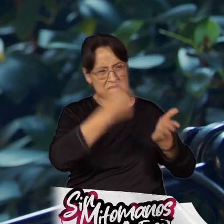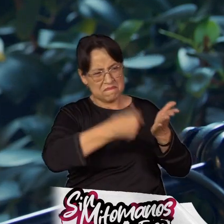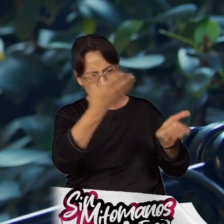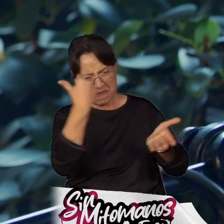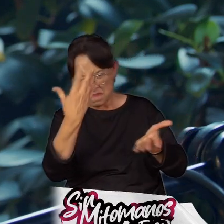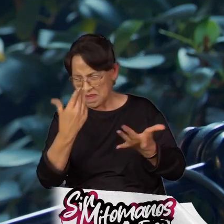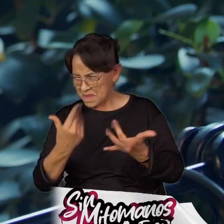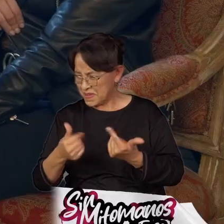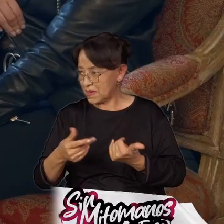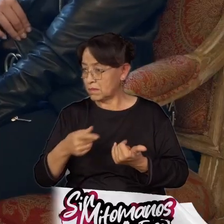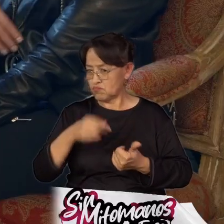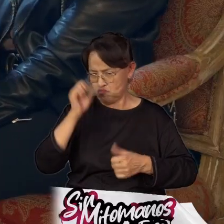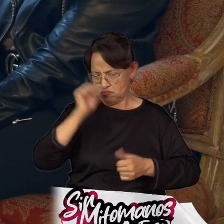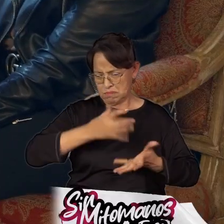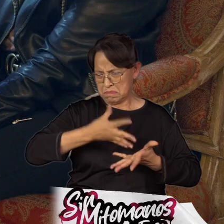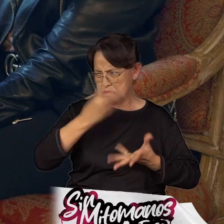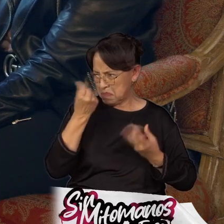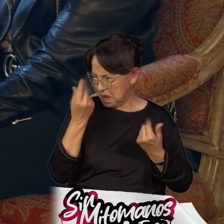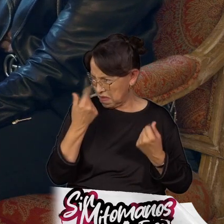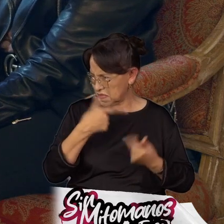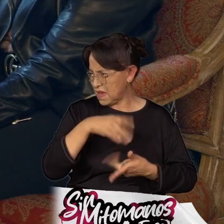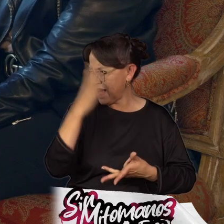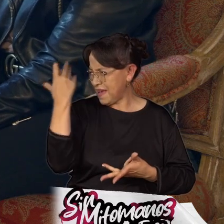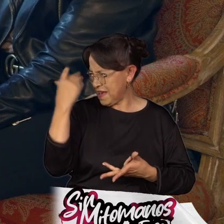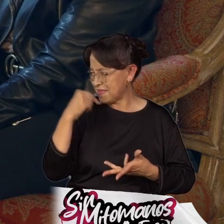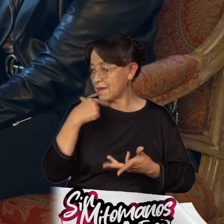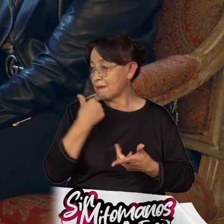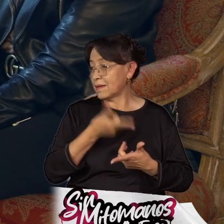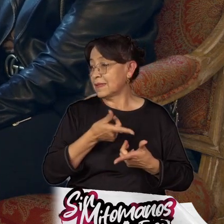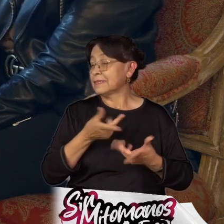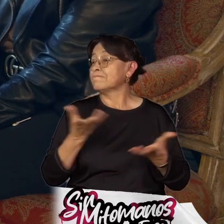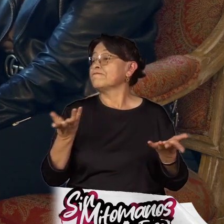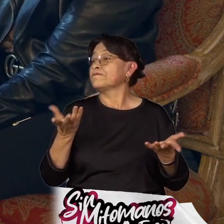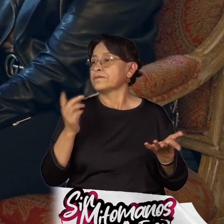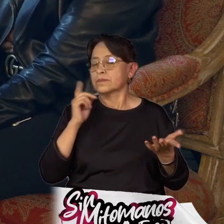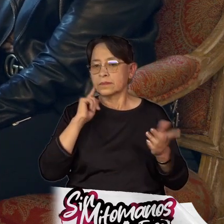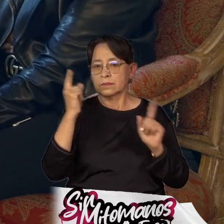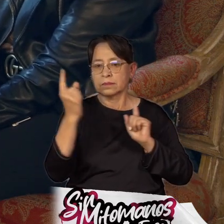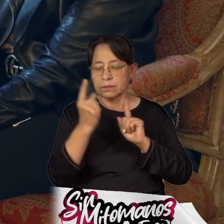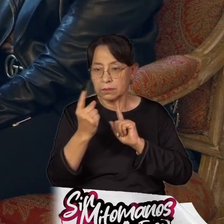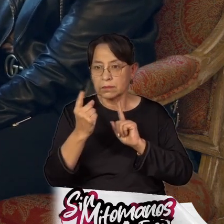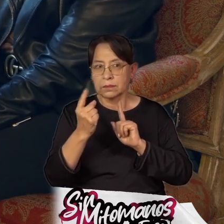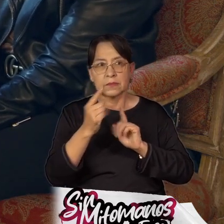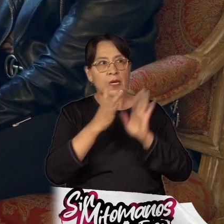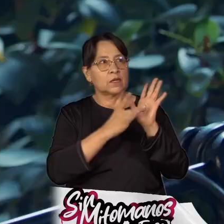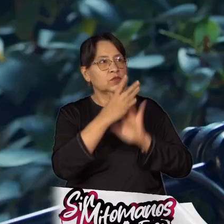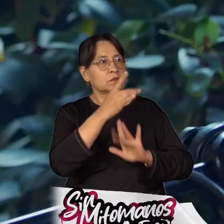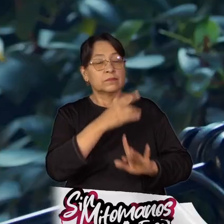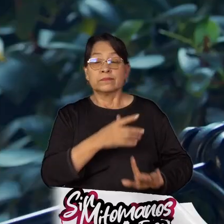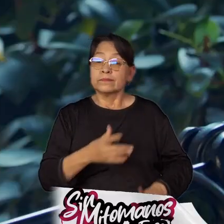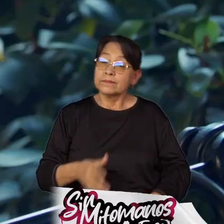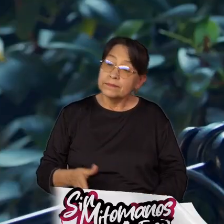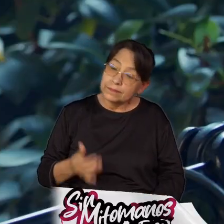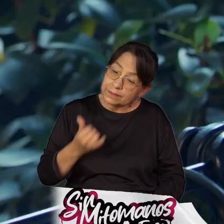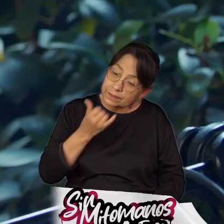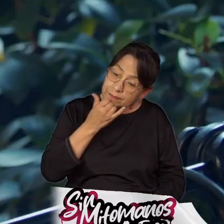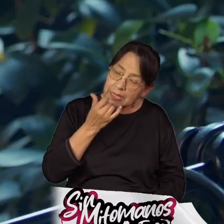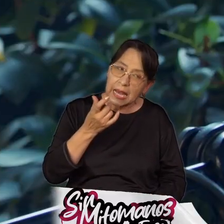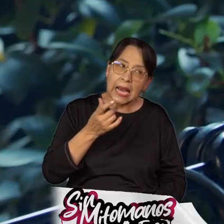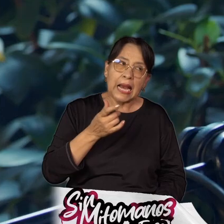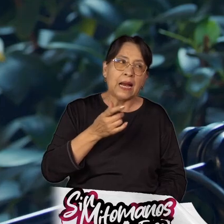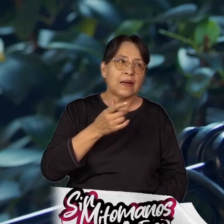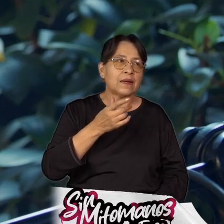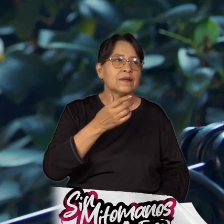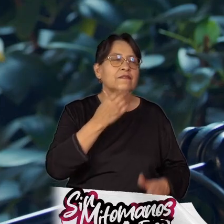ladrón, con posibilidad económica porque tenía un buen estatus, Claro. se encuentra con Jesús al saber que su corazón